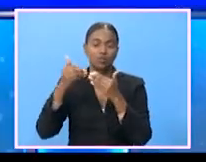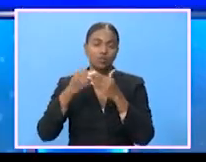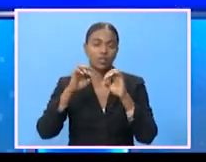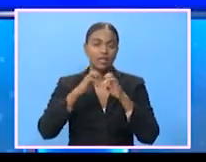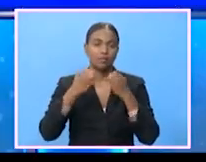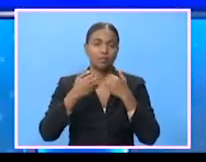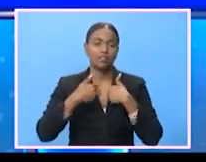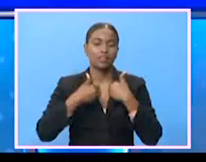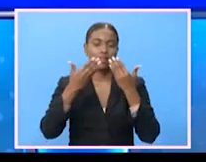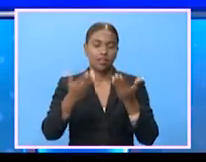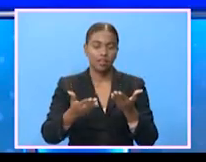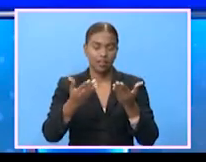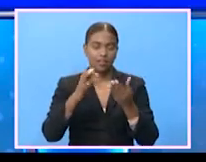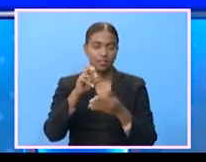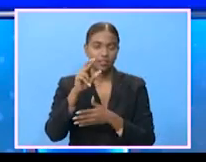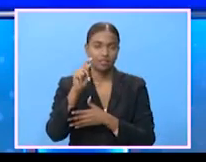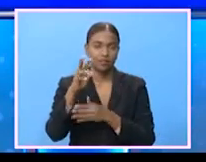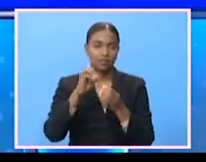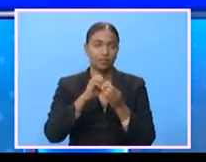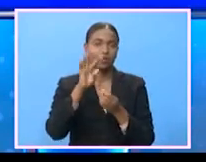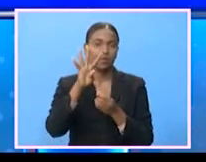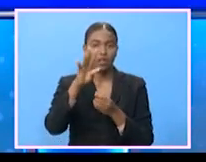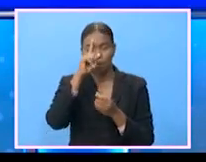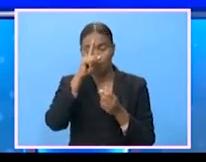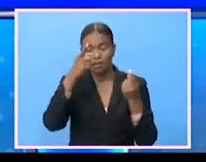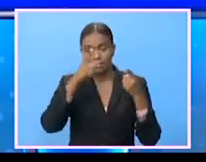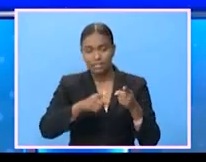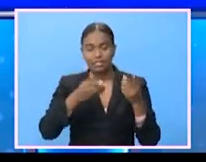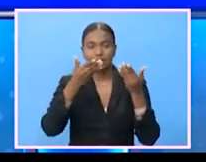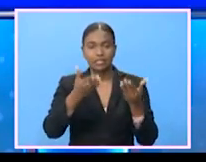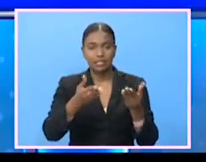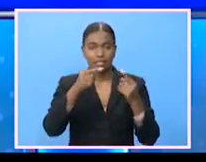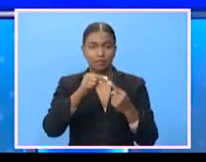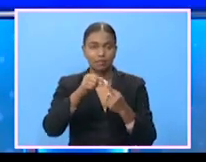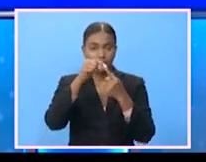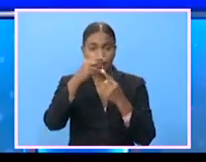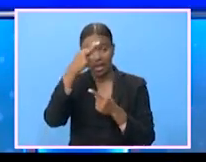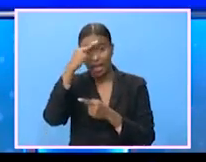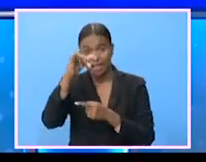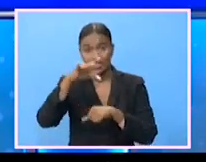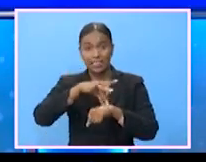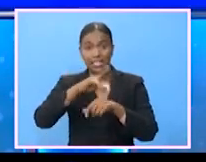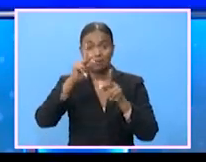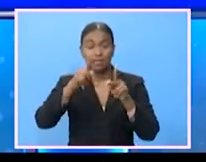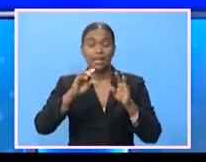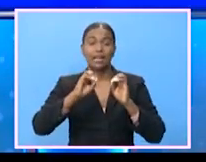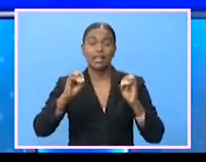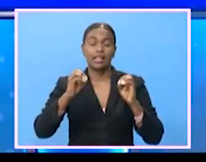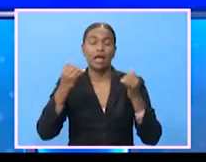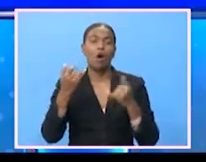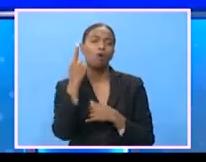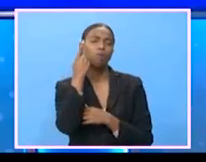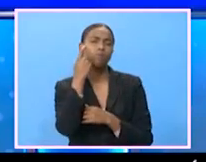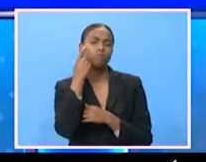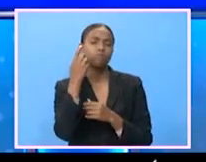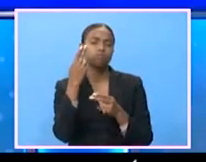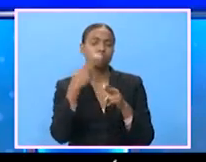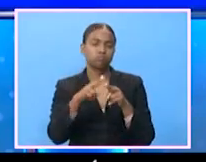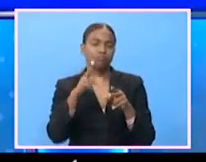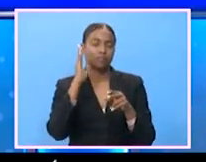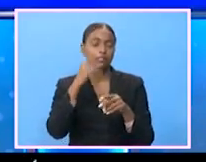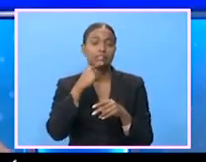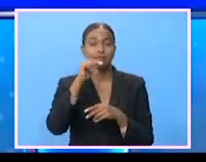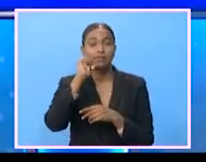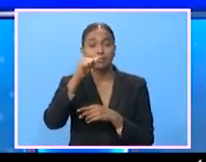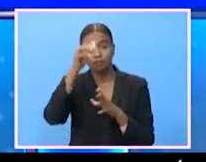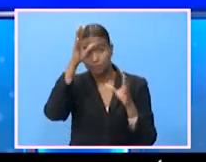que está allí de Star TV, Canal 4, para realizar este especial Haití, Tierra de Nadie. Señores, brevemente les comento que mañana